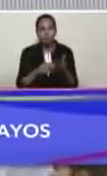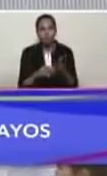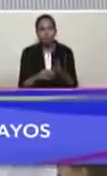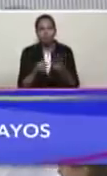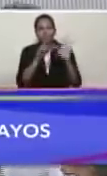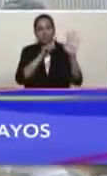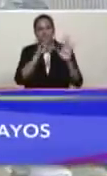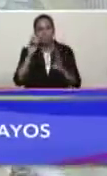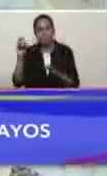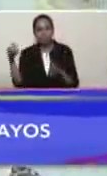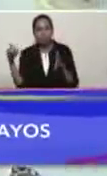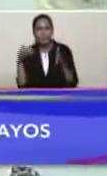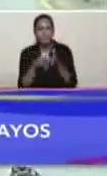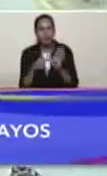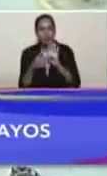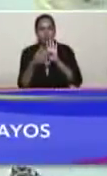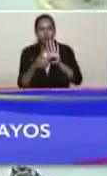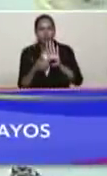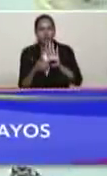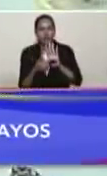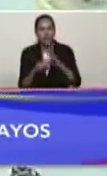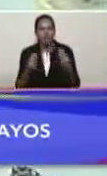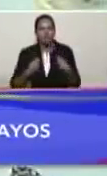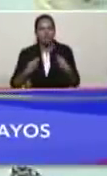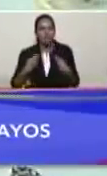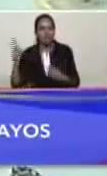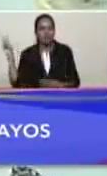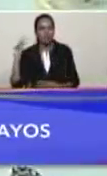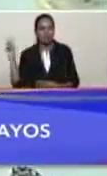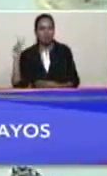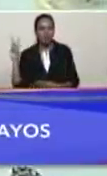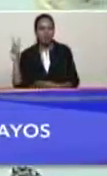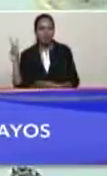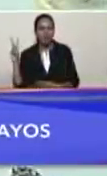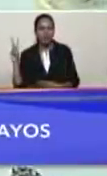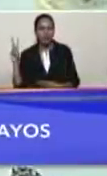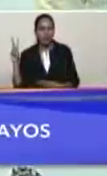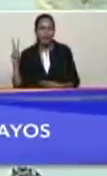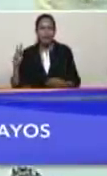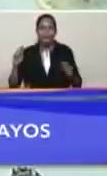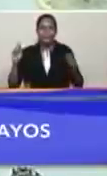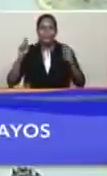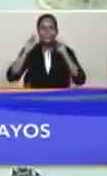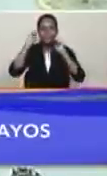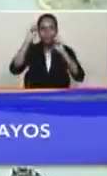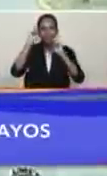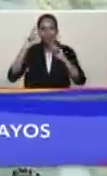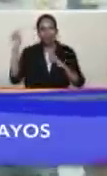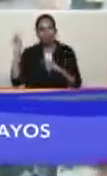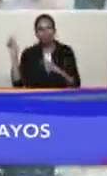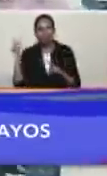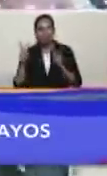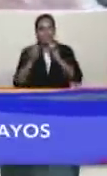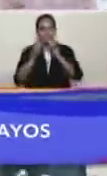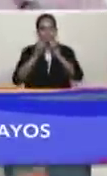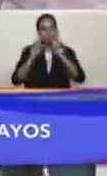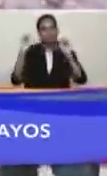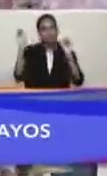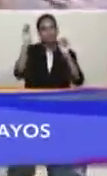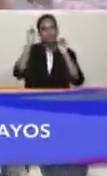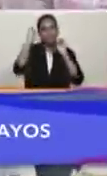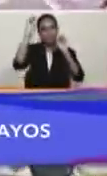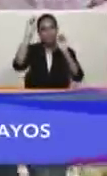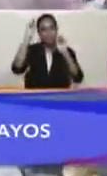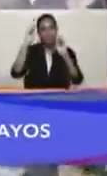2.600.000. ¡Que viva Venezuela! ¡Y que viva la gran misión Vivienda Venezuela, gobernador, en